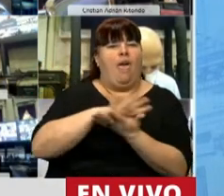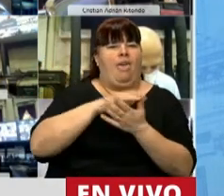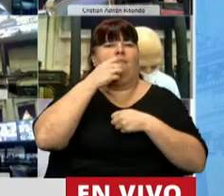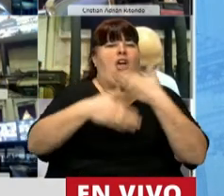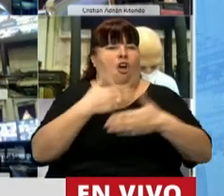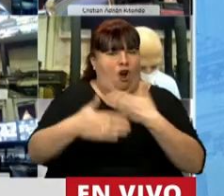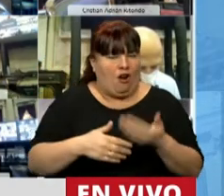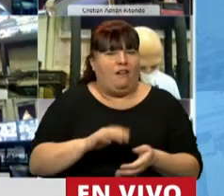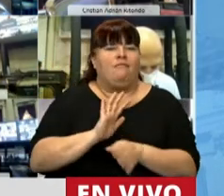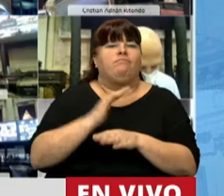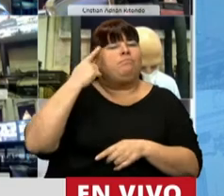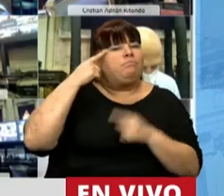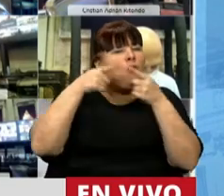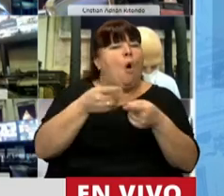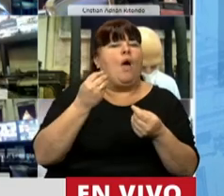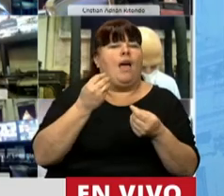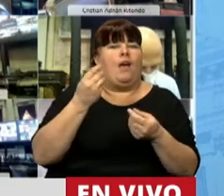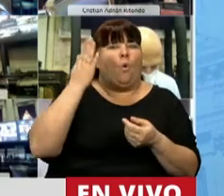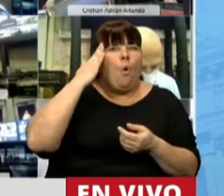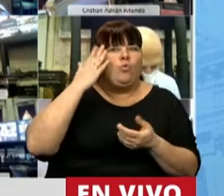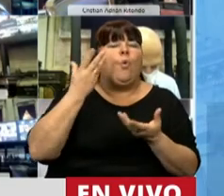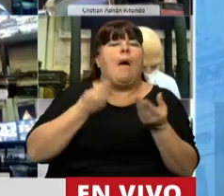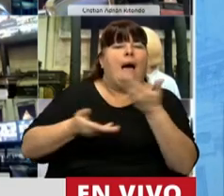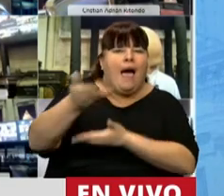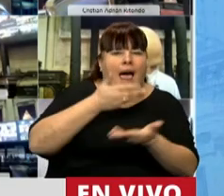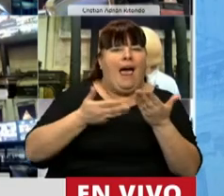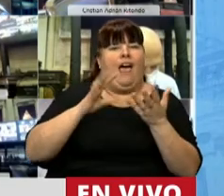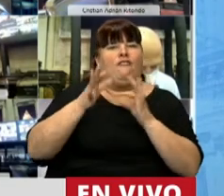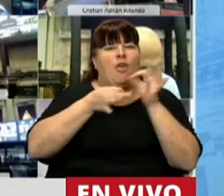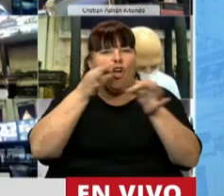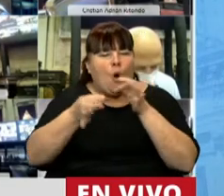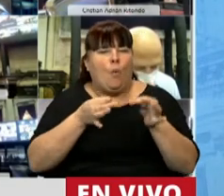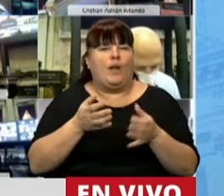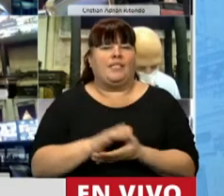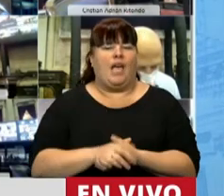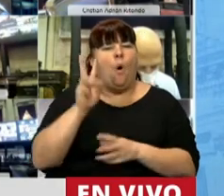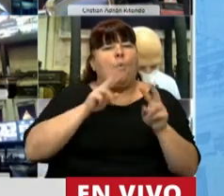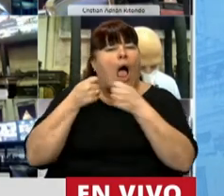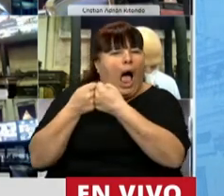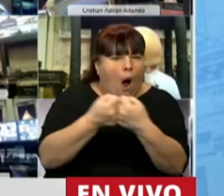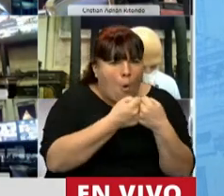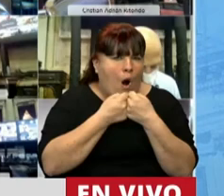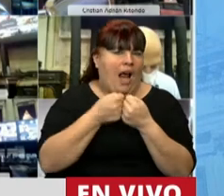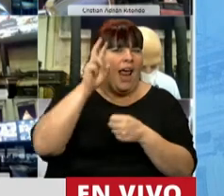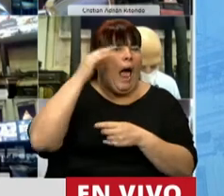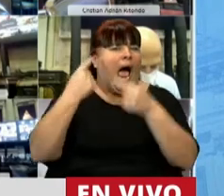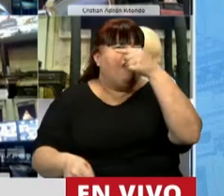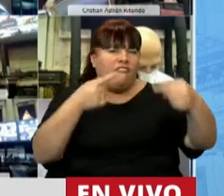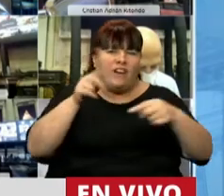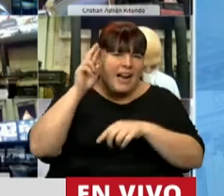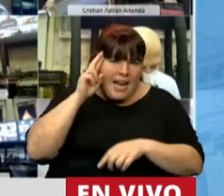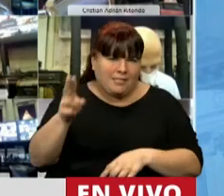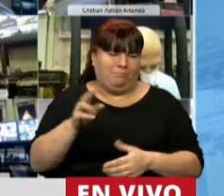presidente. Caminar hacia la cultura del encuentro por la vía dialógica, buscando consensos y respetando las